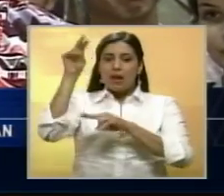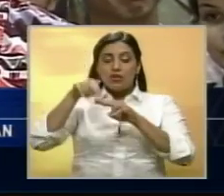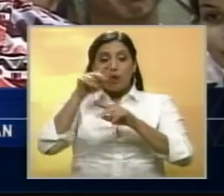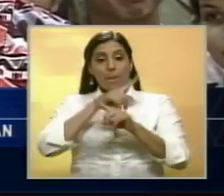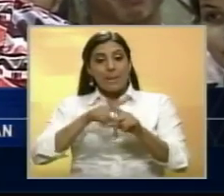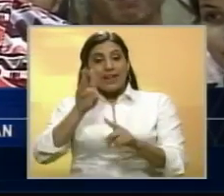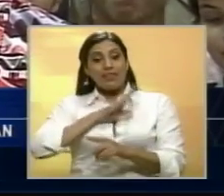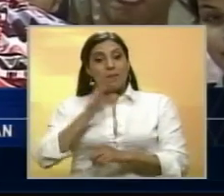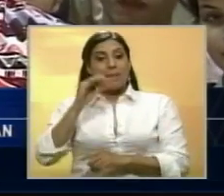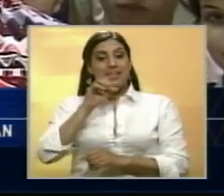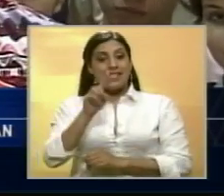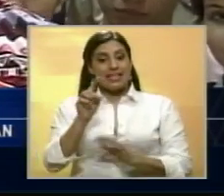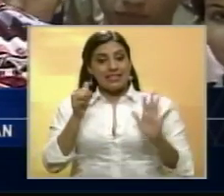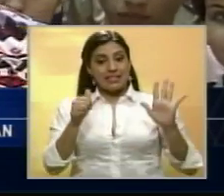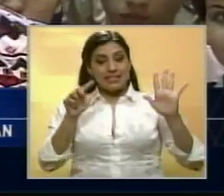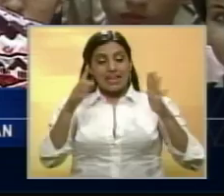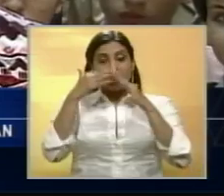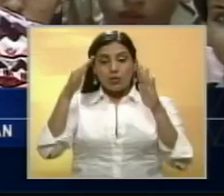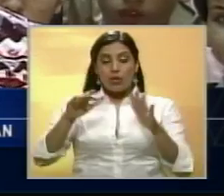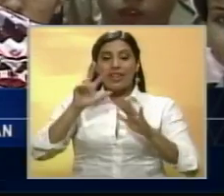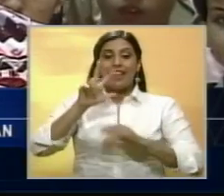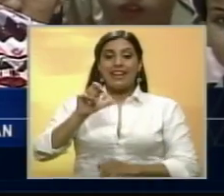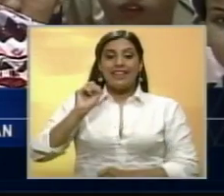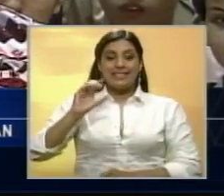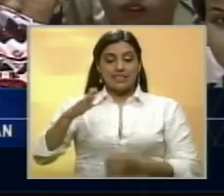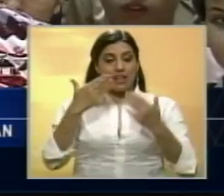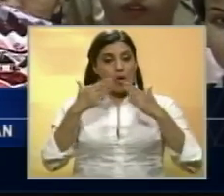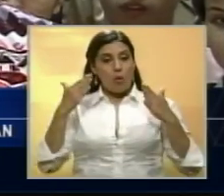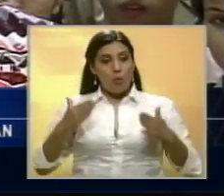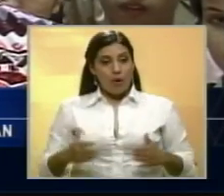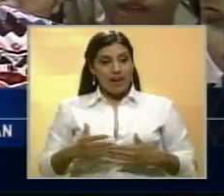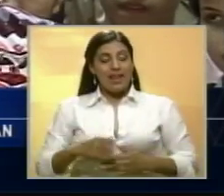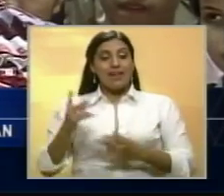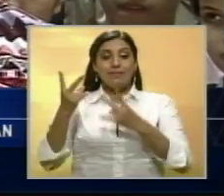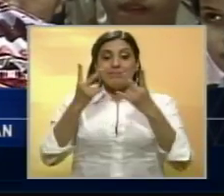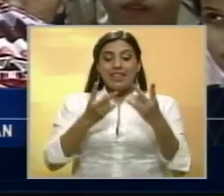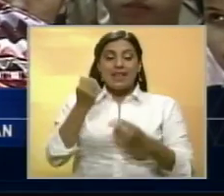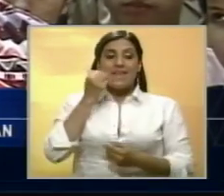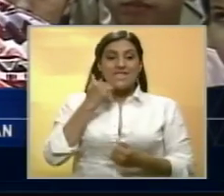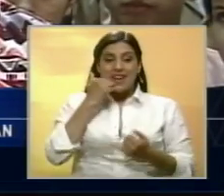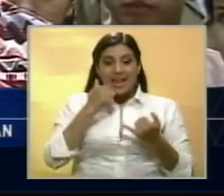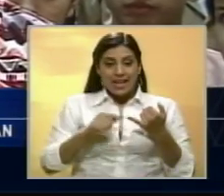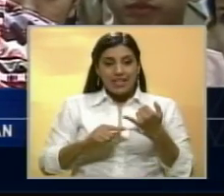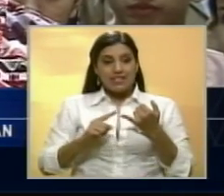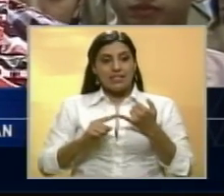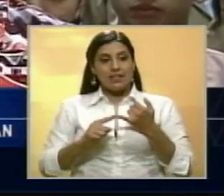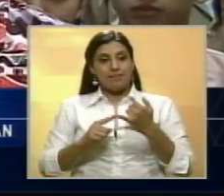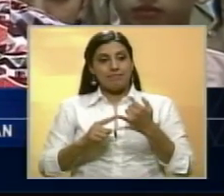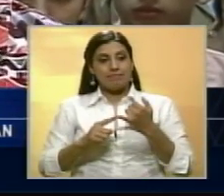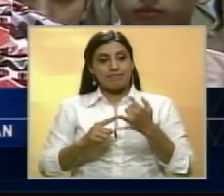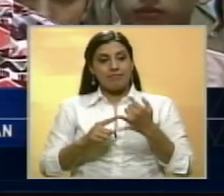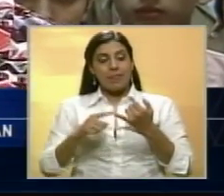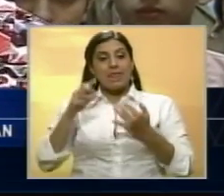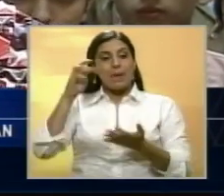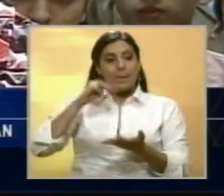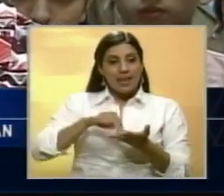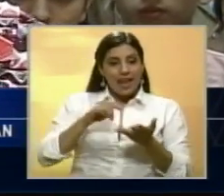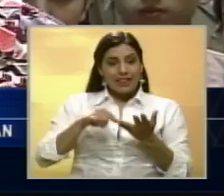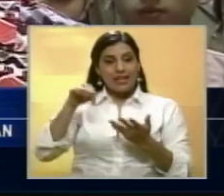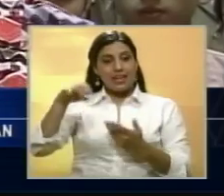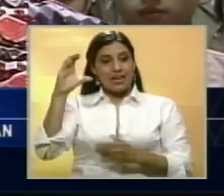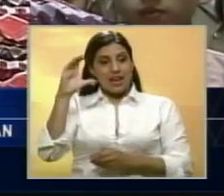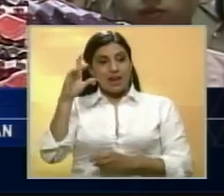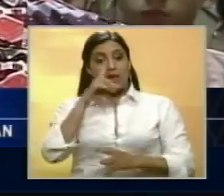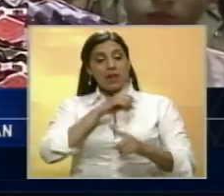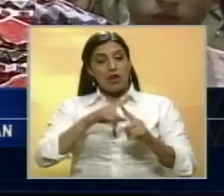además tenemos 167 estudiantes de 35 colegios que vinieron de Valencia, de Miranda y